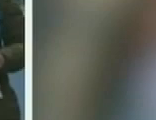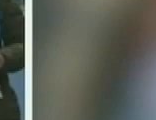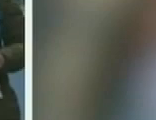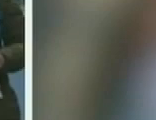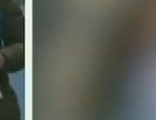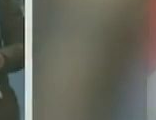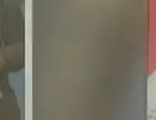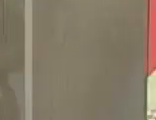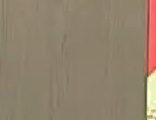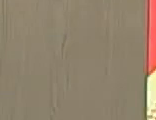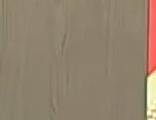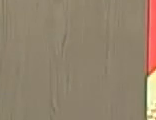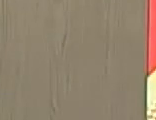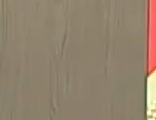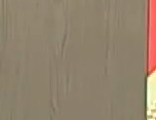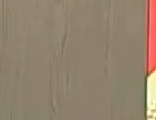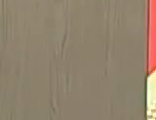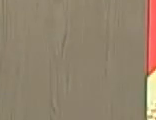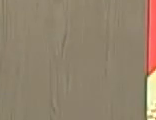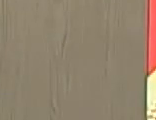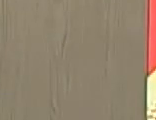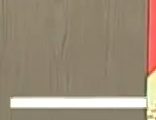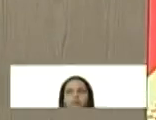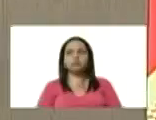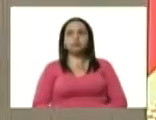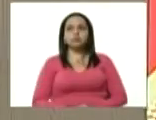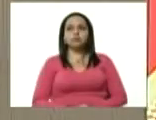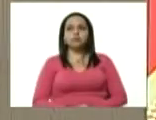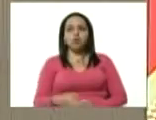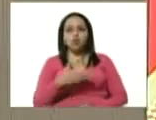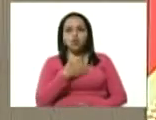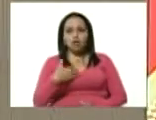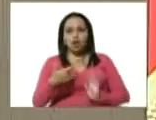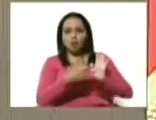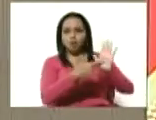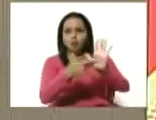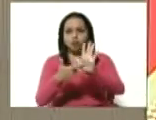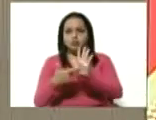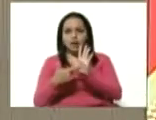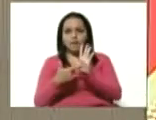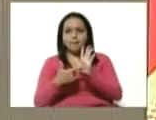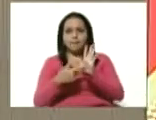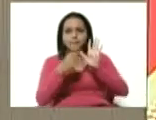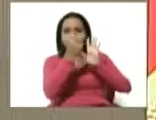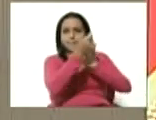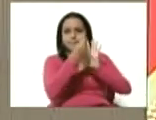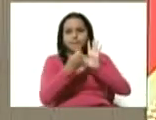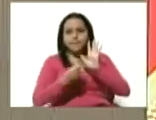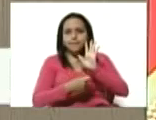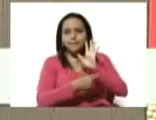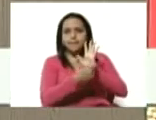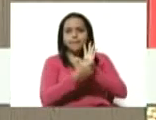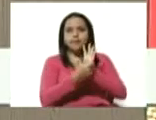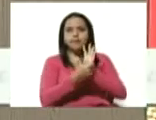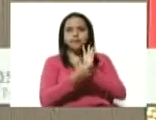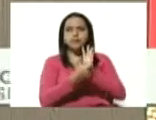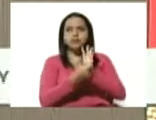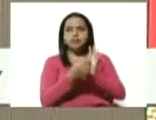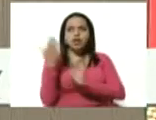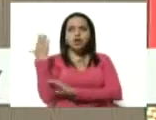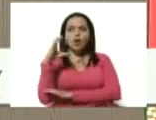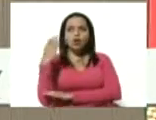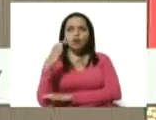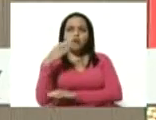el mapa de los casos activos en Colombia. Quiero mostrarlo a la población.